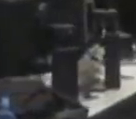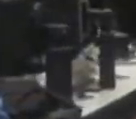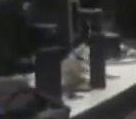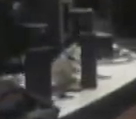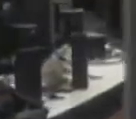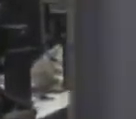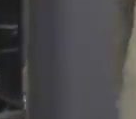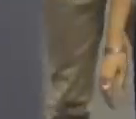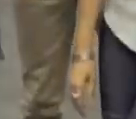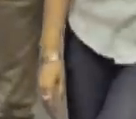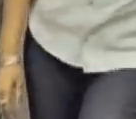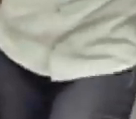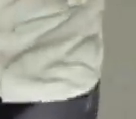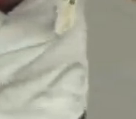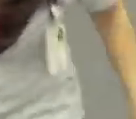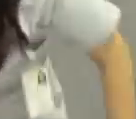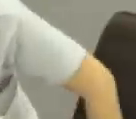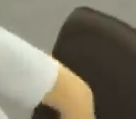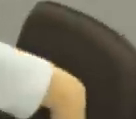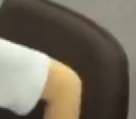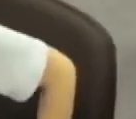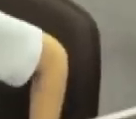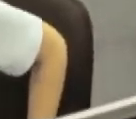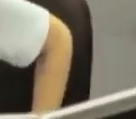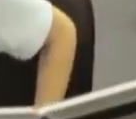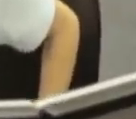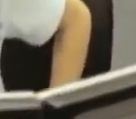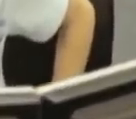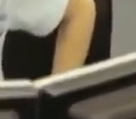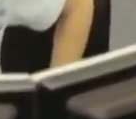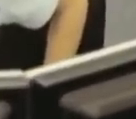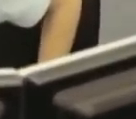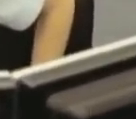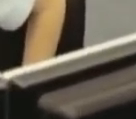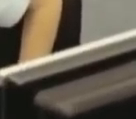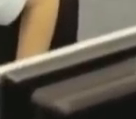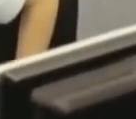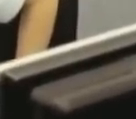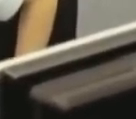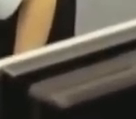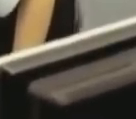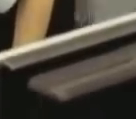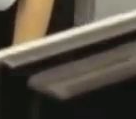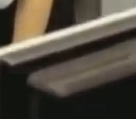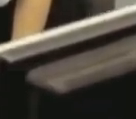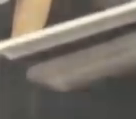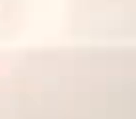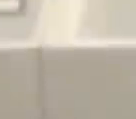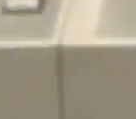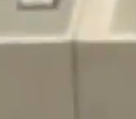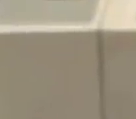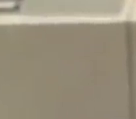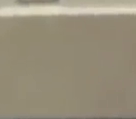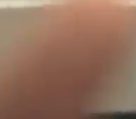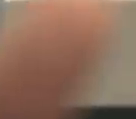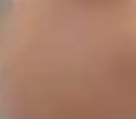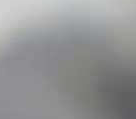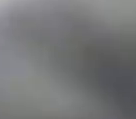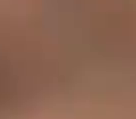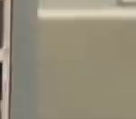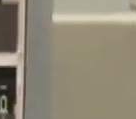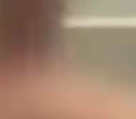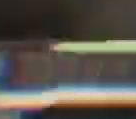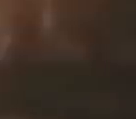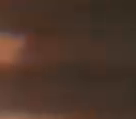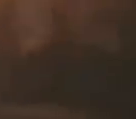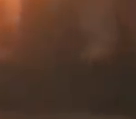compromiso patrio al restituir el servicio eléctrico, que después del primer ataque sufrió dos más, uno con disparos